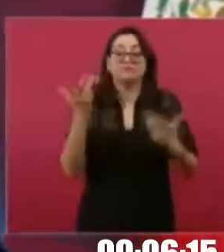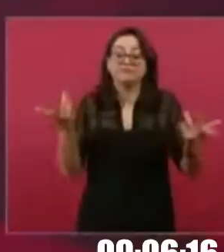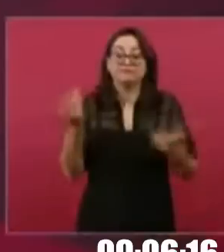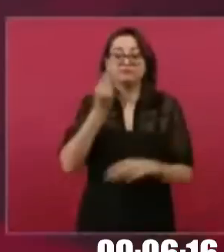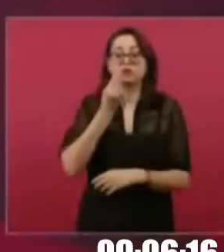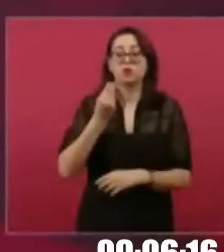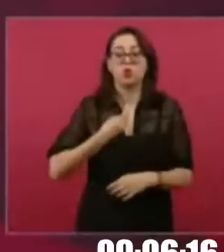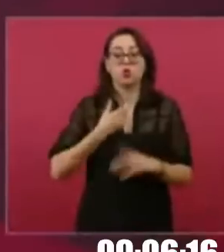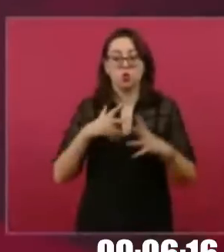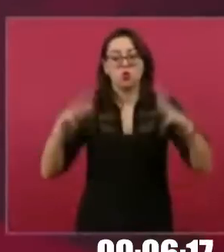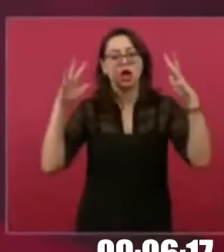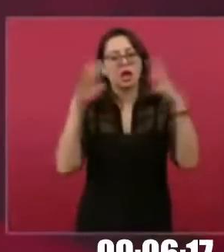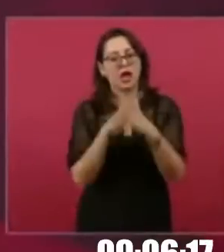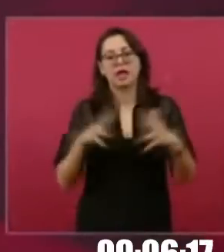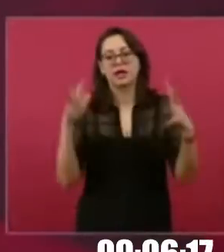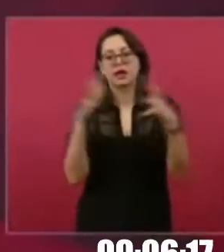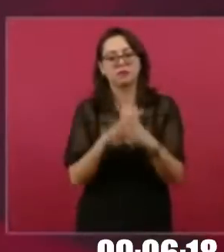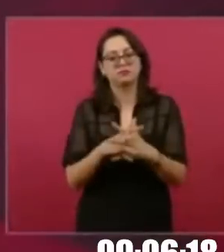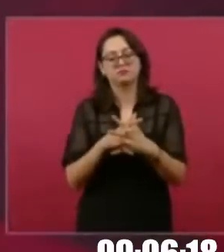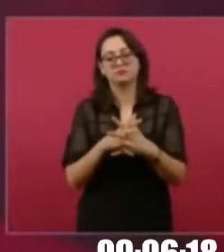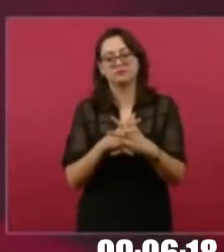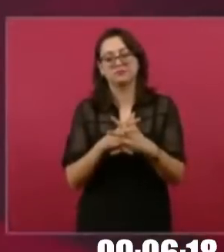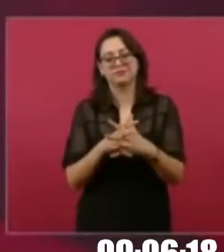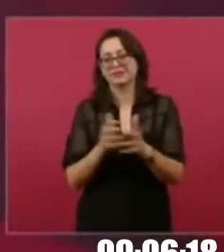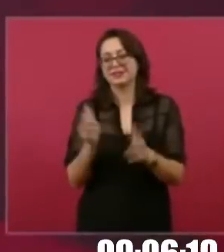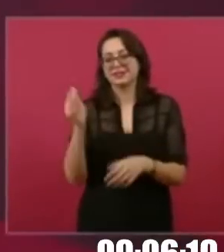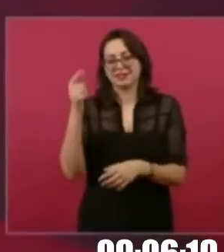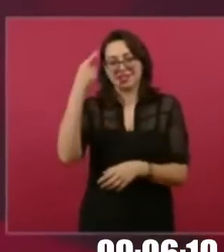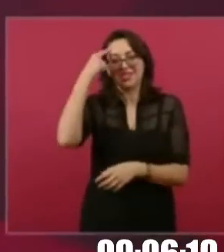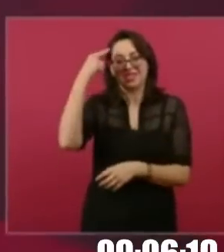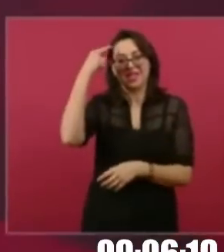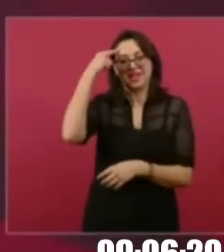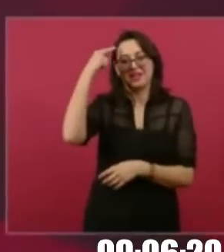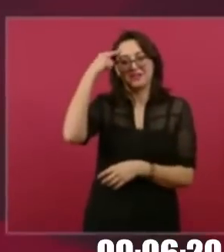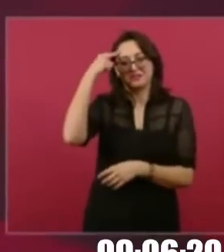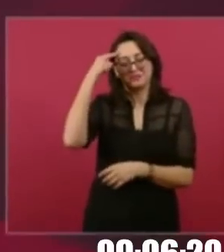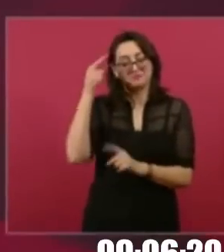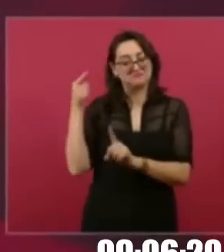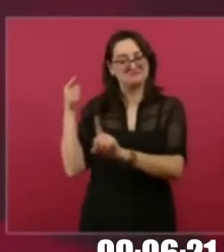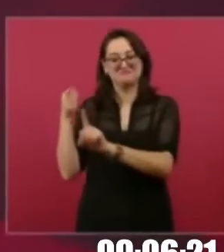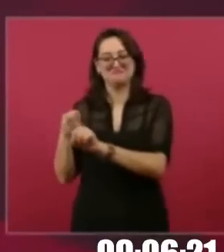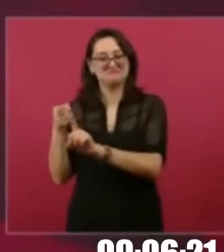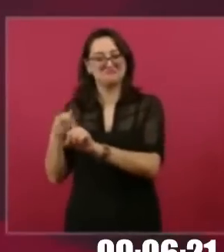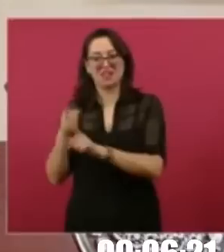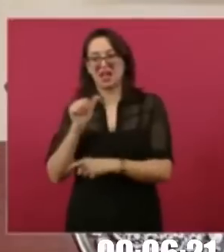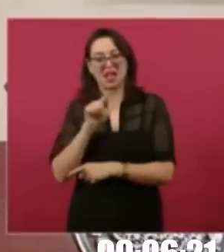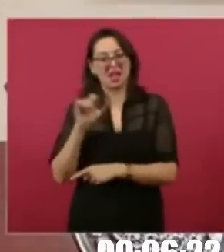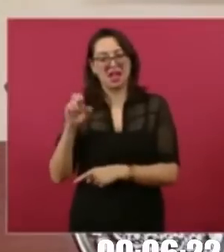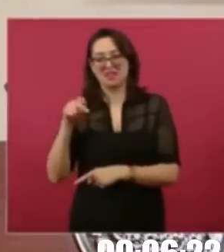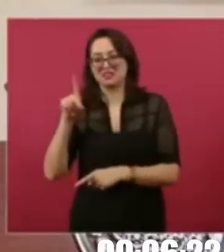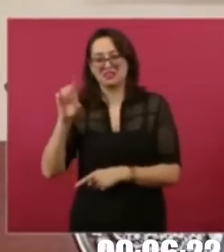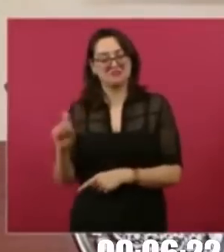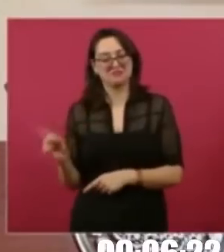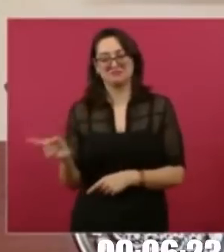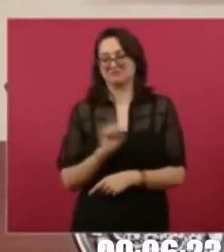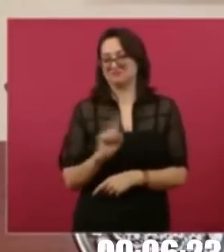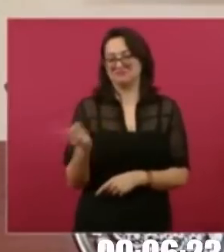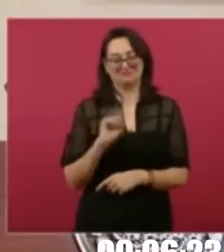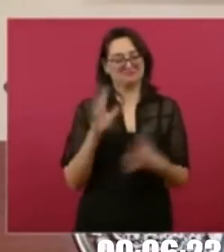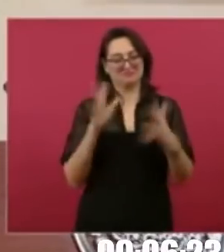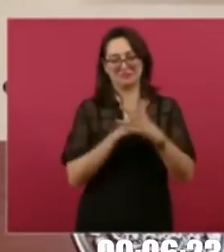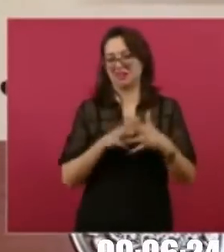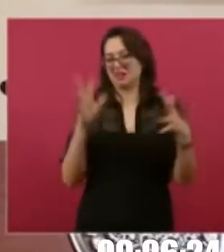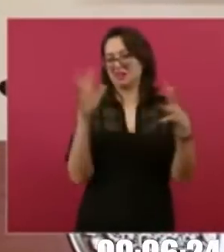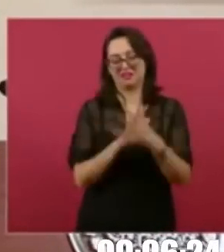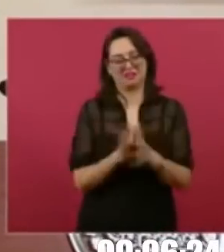buscó la transformación por la vía pacífica y por eso fue víctima